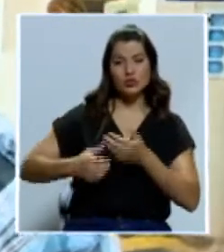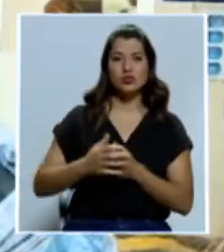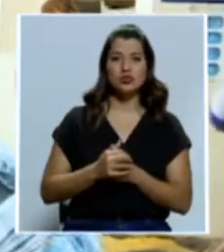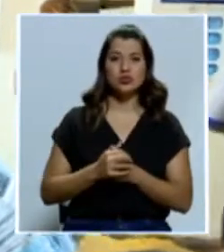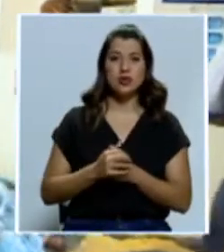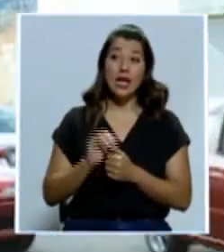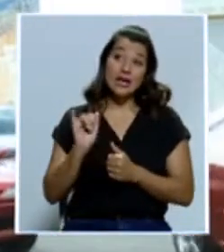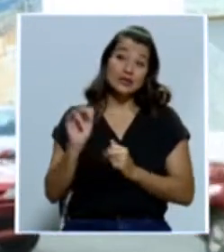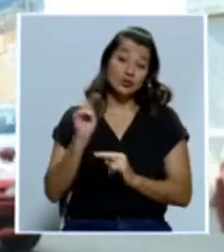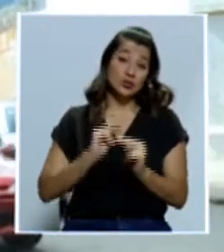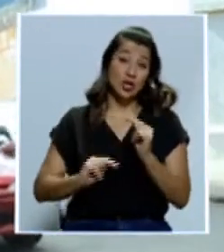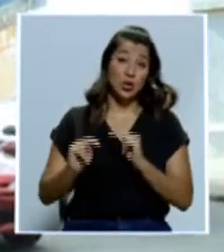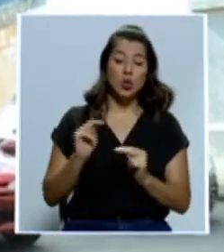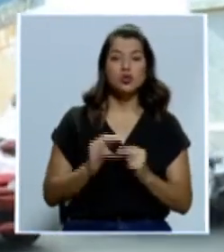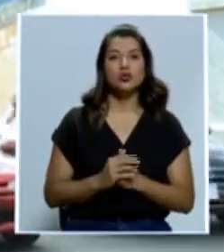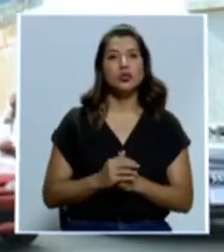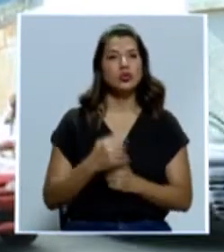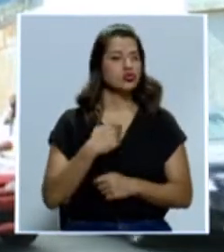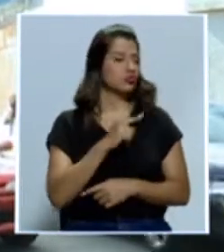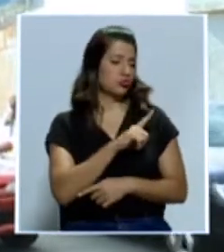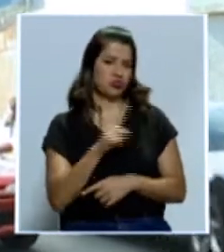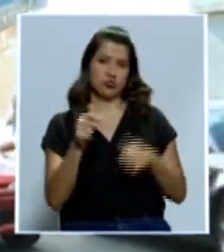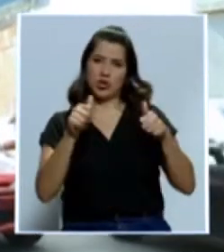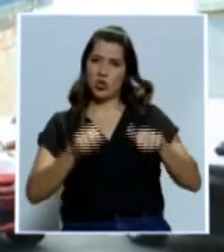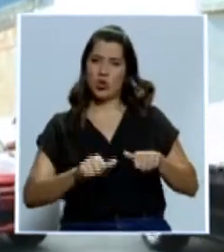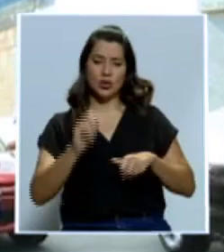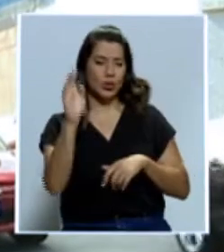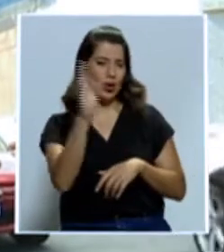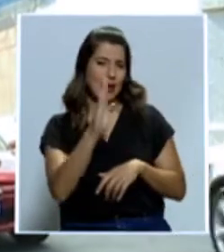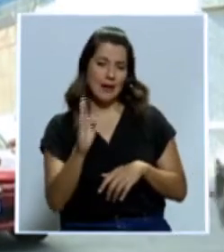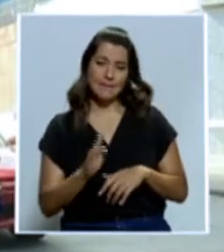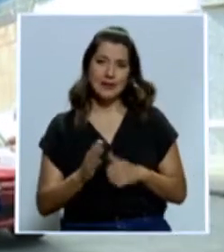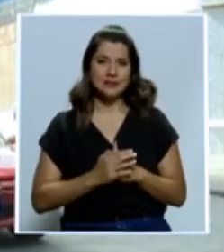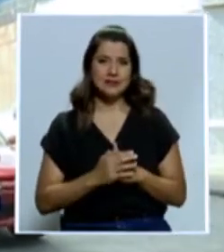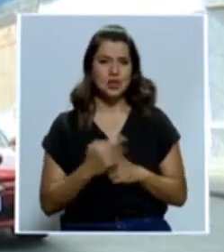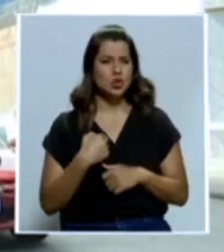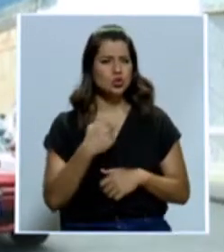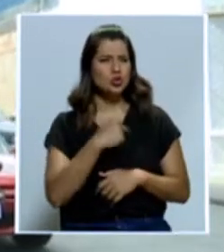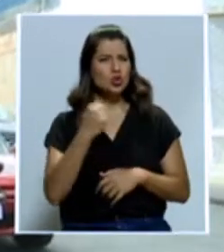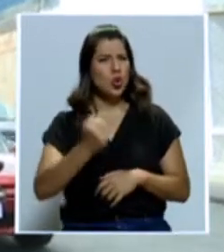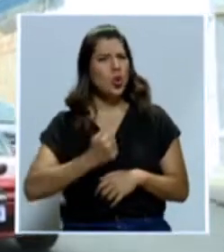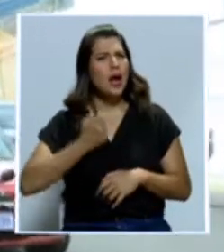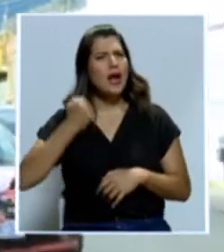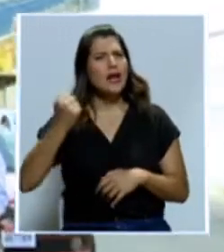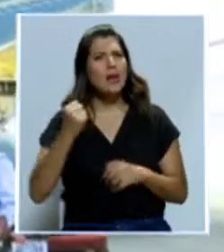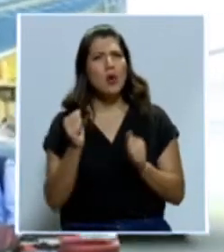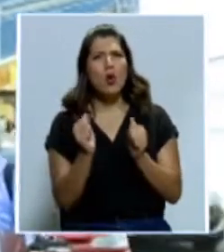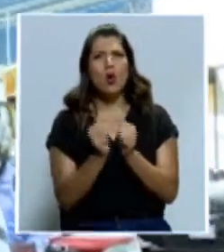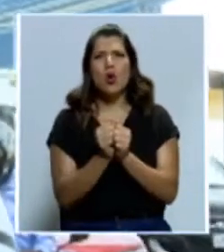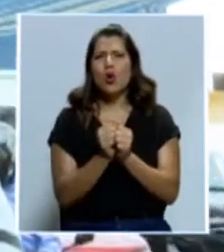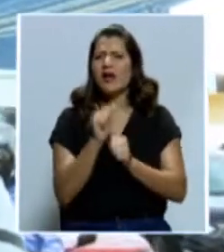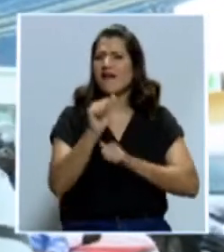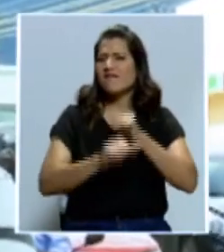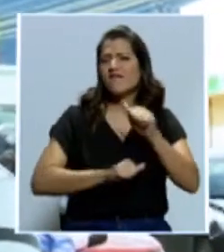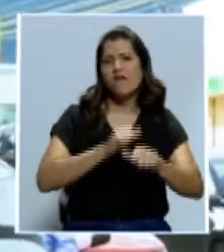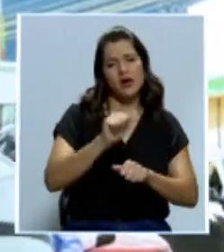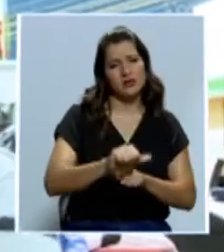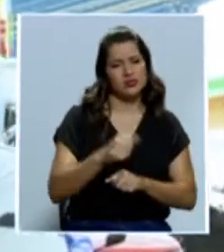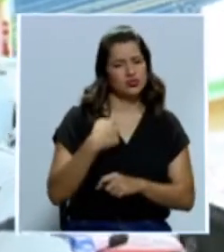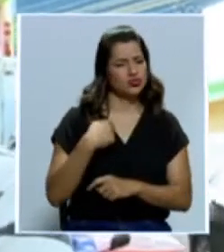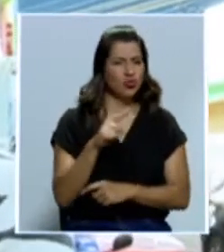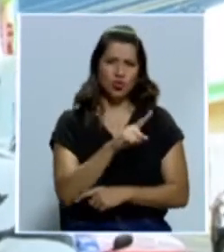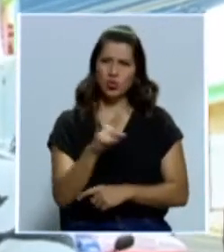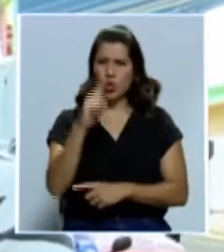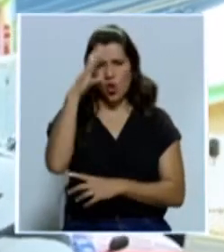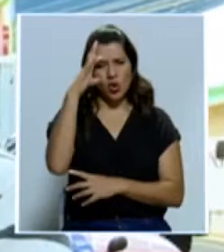es un negocio. No estoy de acuerdo, jamás una cosa que se gana con mucho esfuerzo y todo así, no creo que